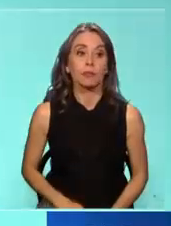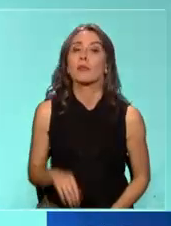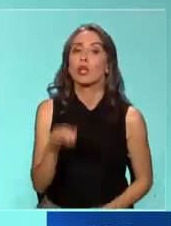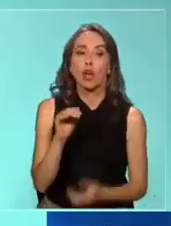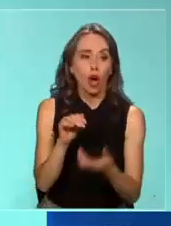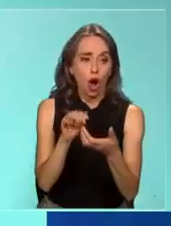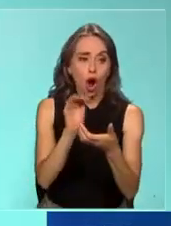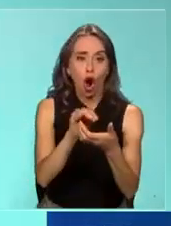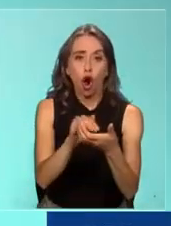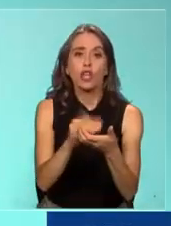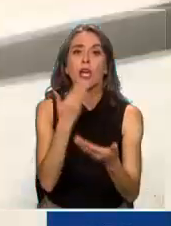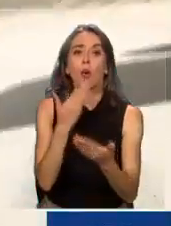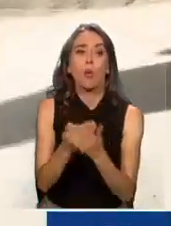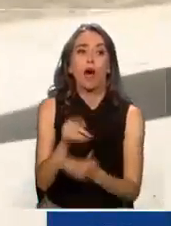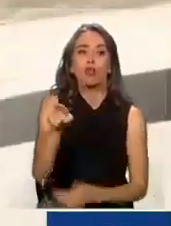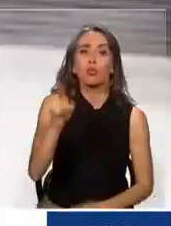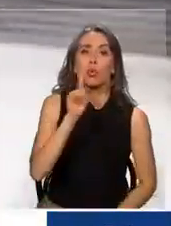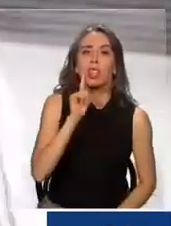Oye, ¿y tú cuándo vas a tener hijos?